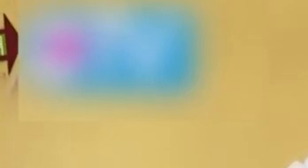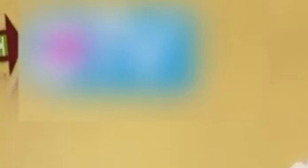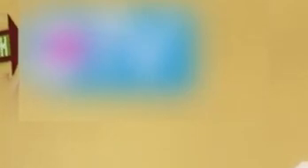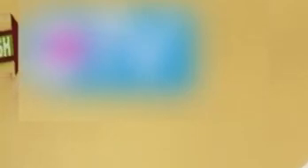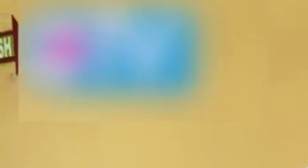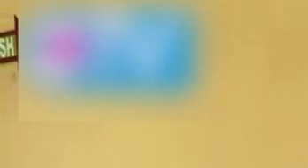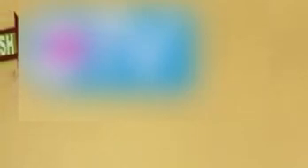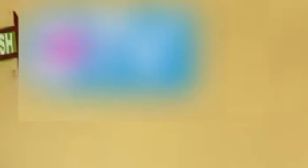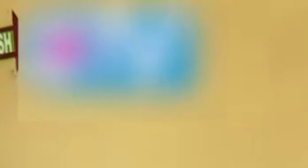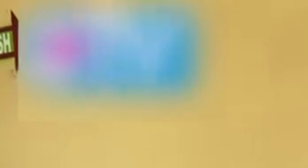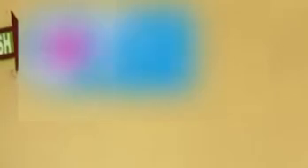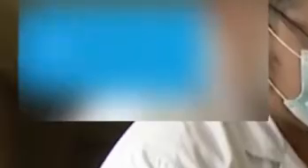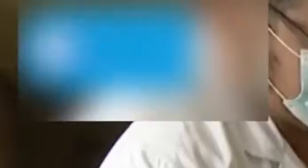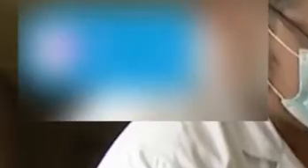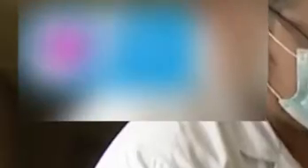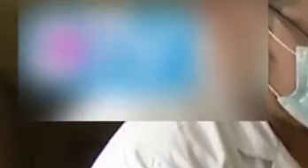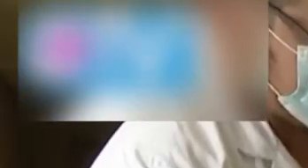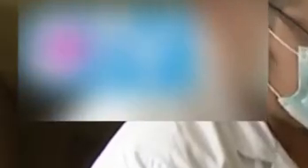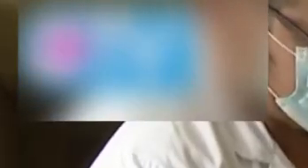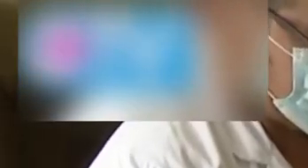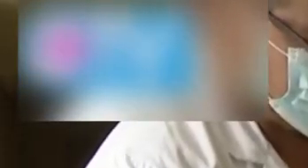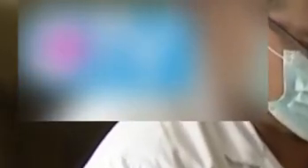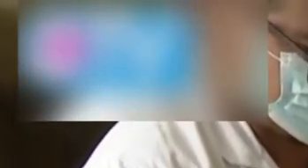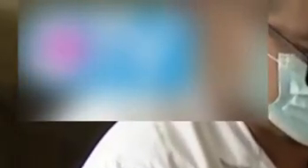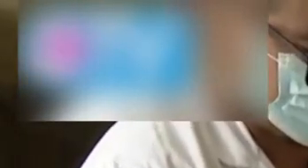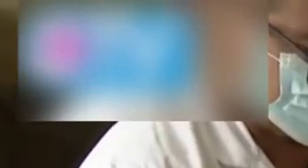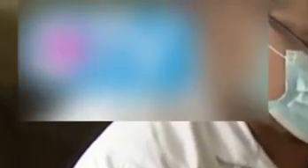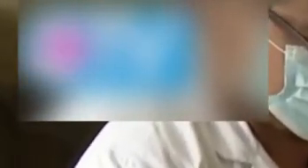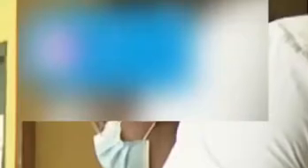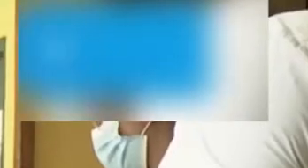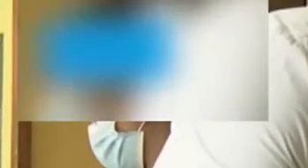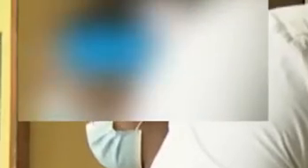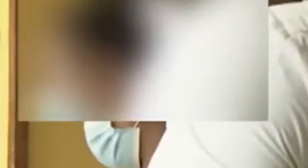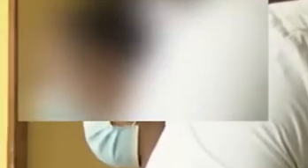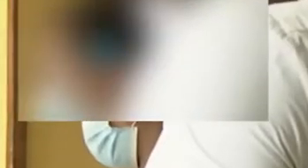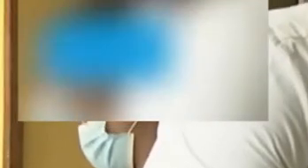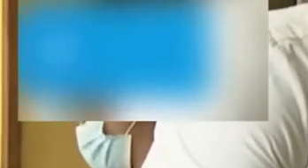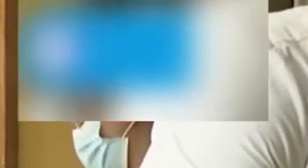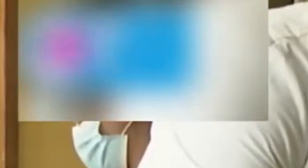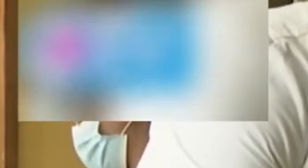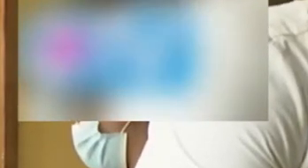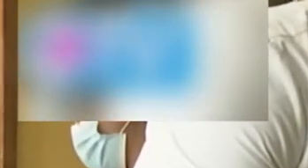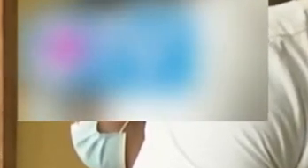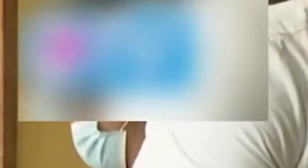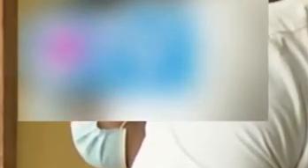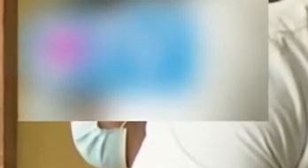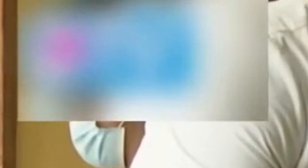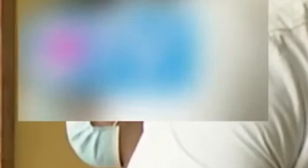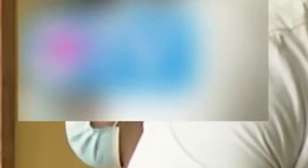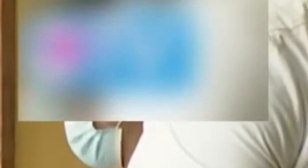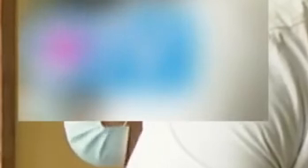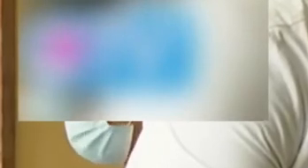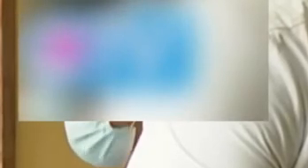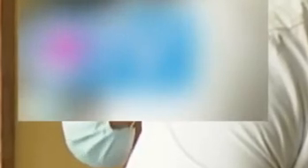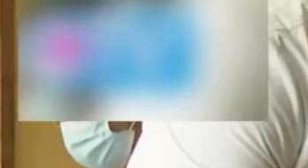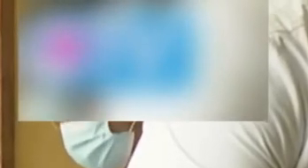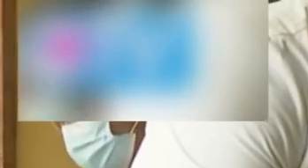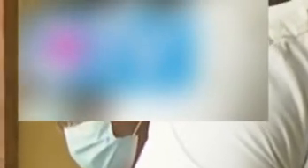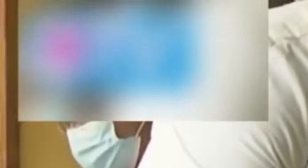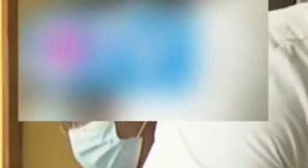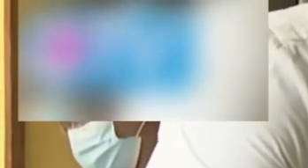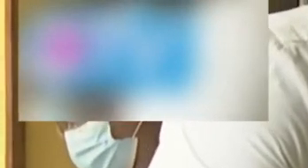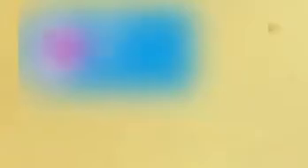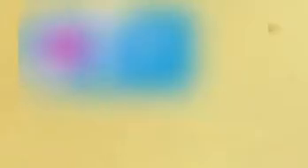salud bajo el mismo nombre a partir de las 7 de la mañana con segundas en el municipio el jícaro en el hospital augusto ce